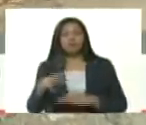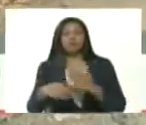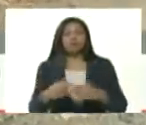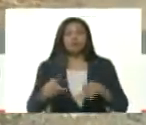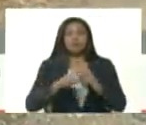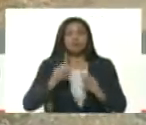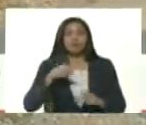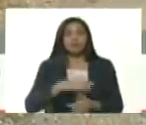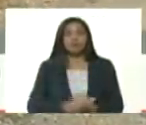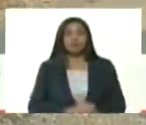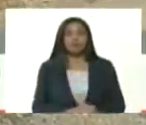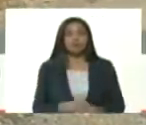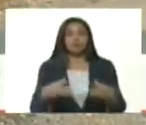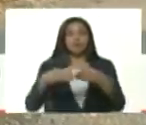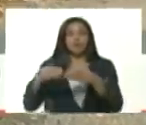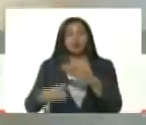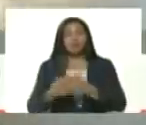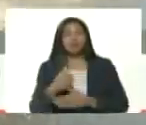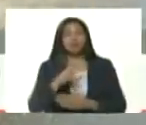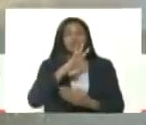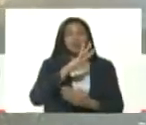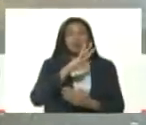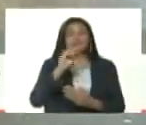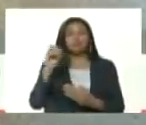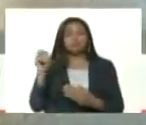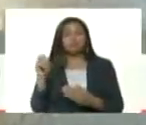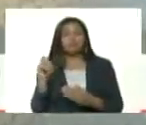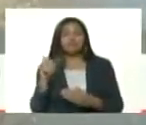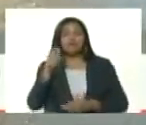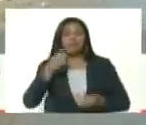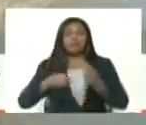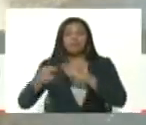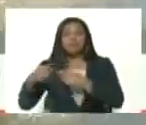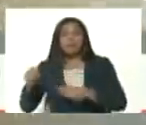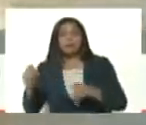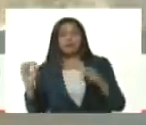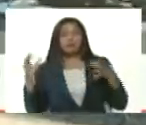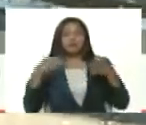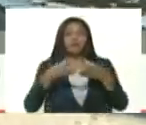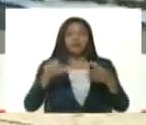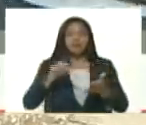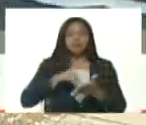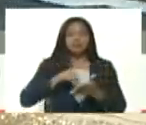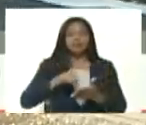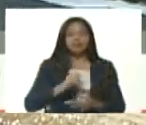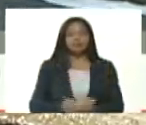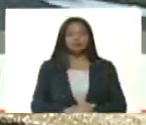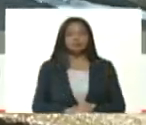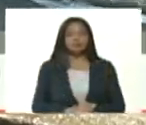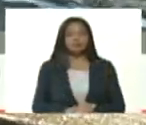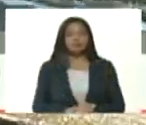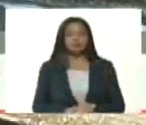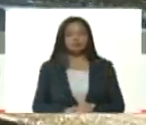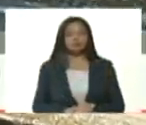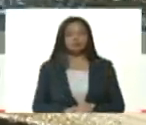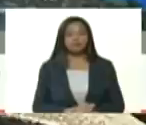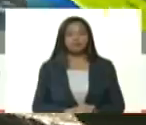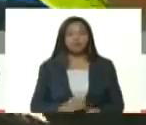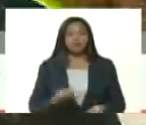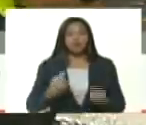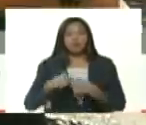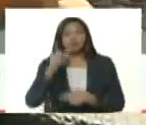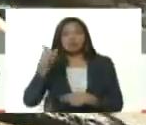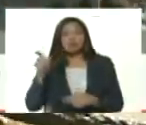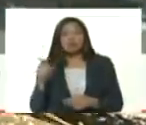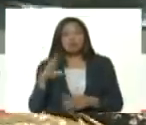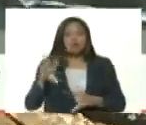tenido reunión con más de 400 comercios del casco central de la parroquia Sucre y los comerciantes